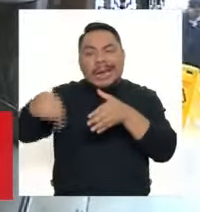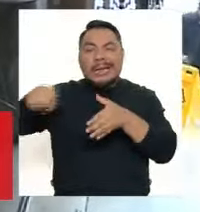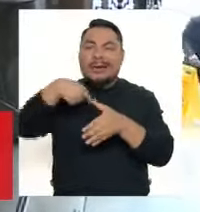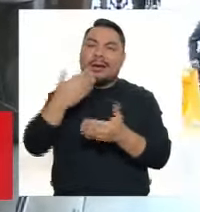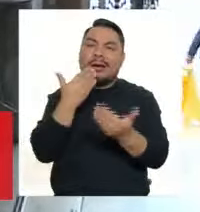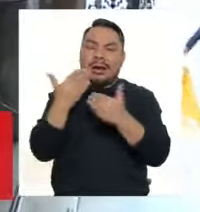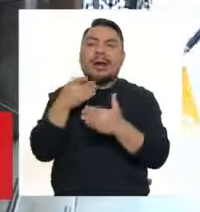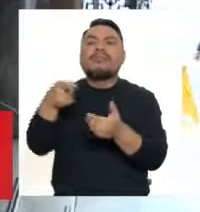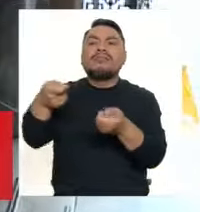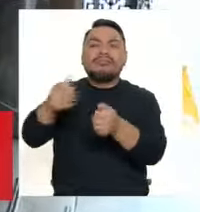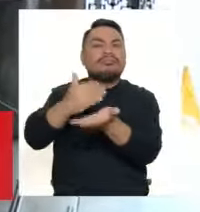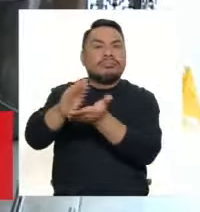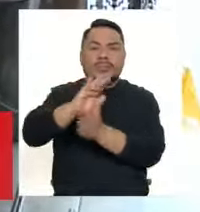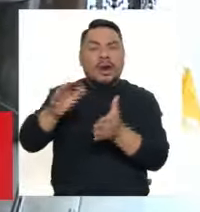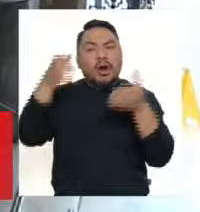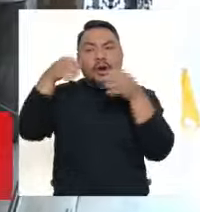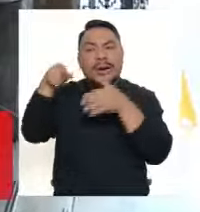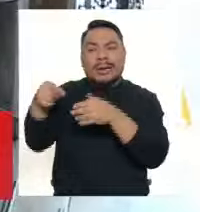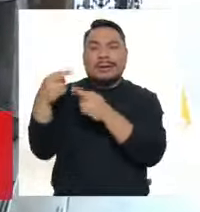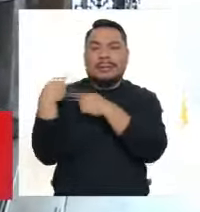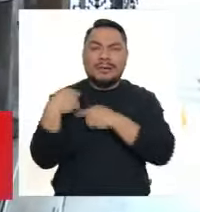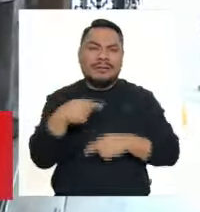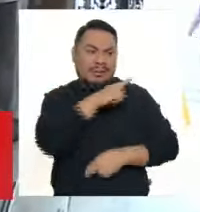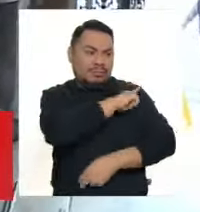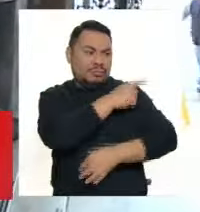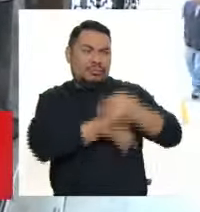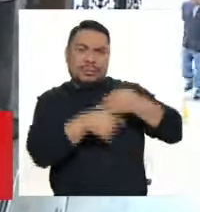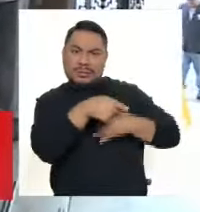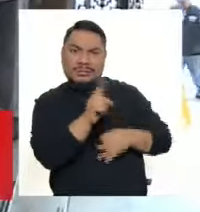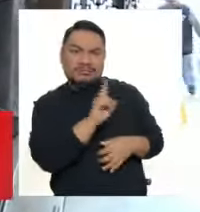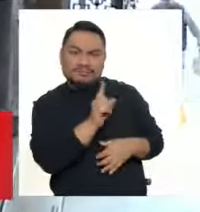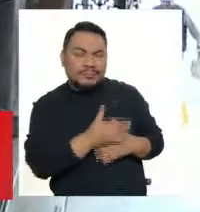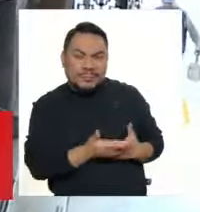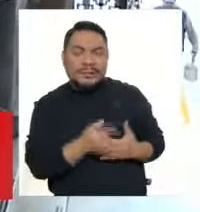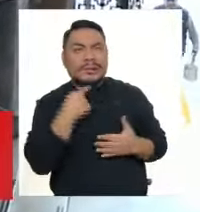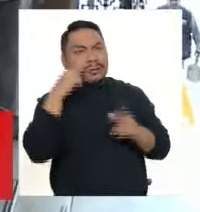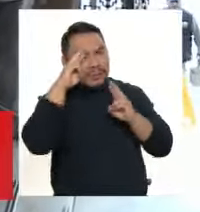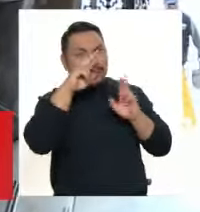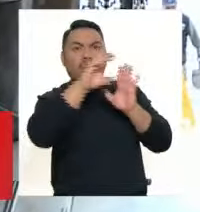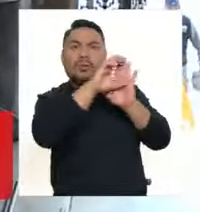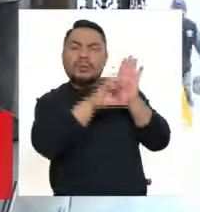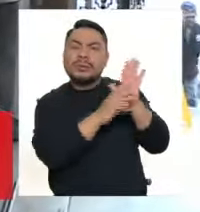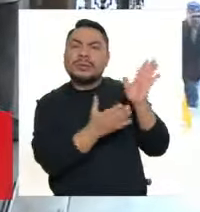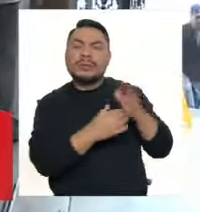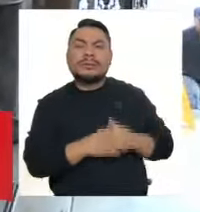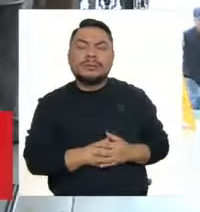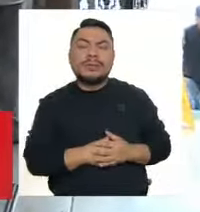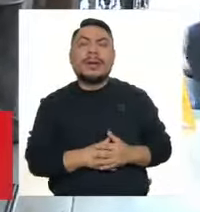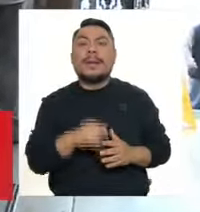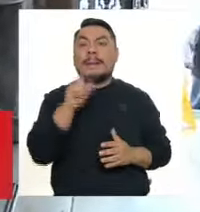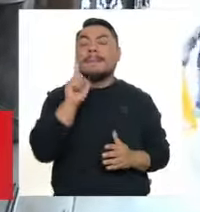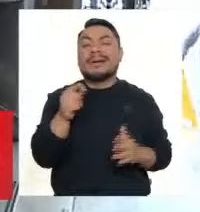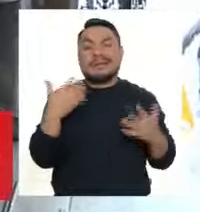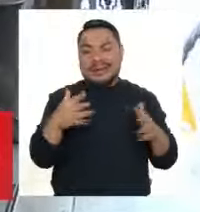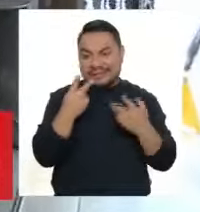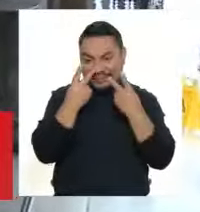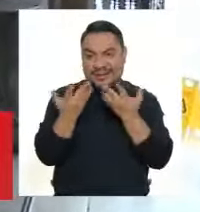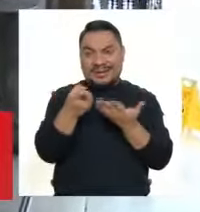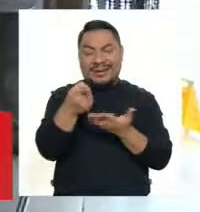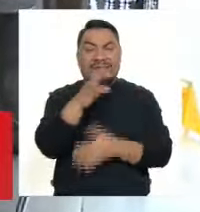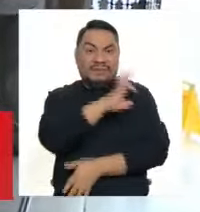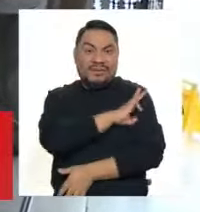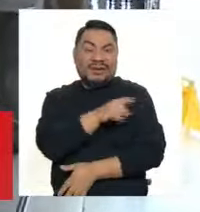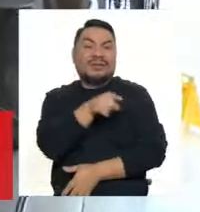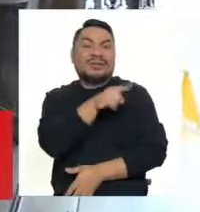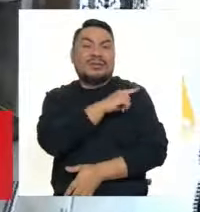proceso de acusación constitucional o una destitución de acuerdo a lo que señala la Constitución, que es lo que ha sucedido. Sin embargo, ya vemos que el Ministerio Público,